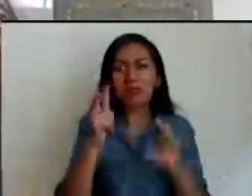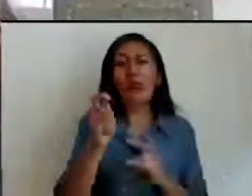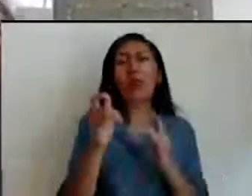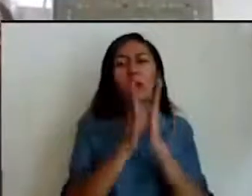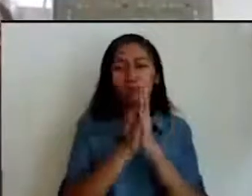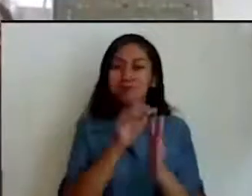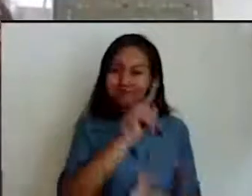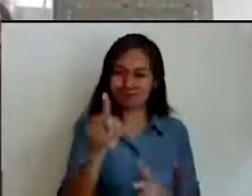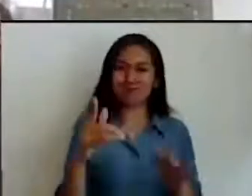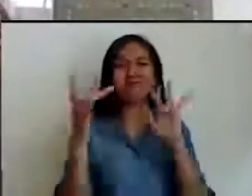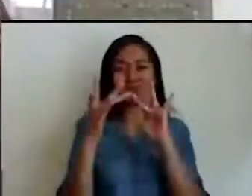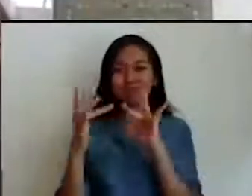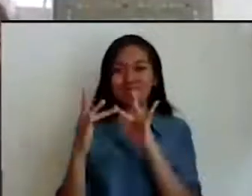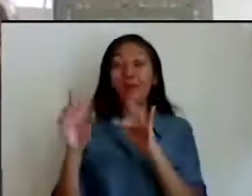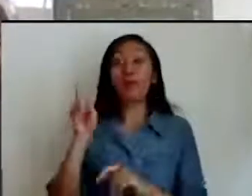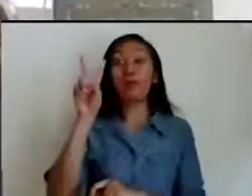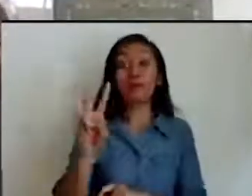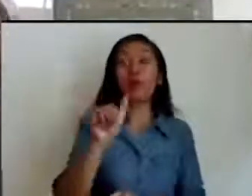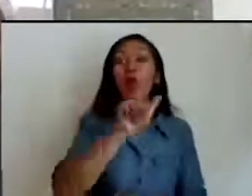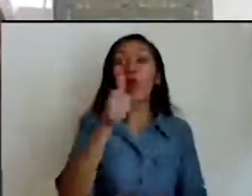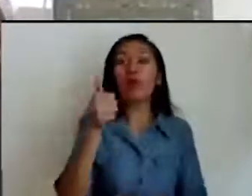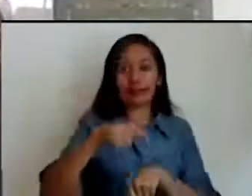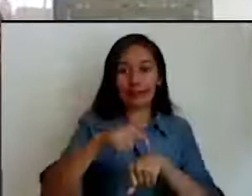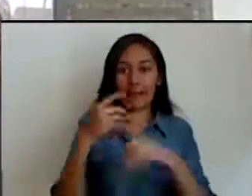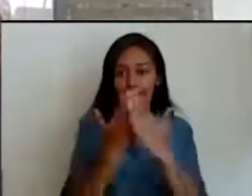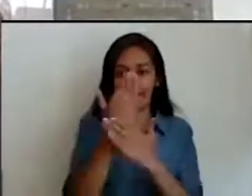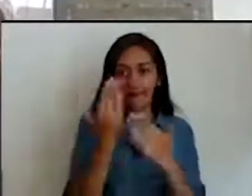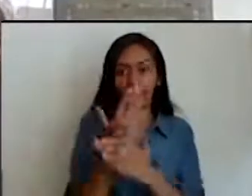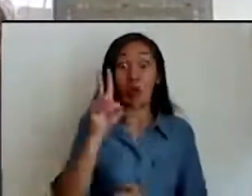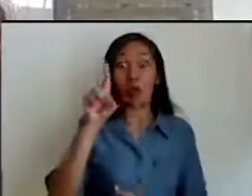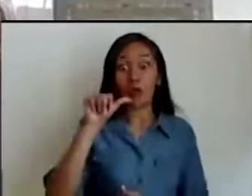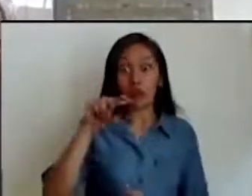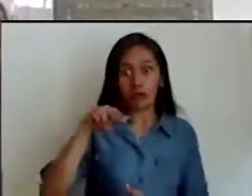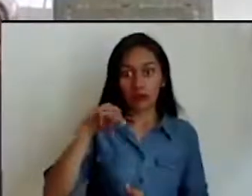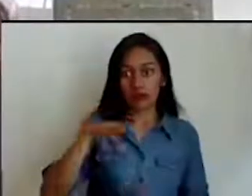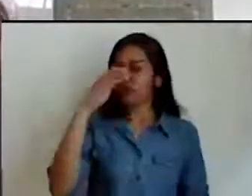mañana. Recuerden que la UNAM no se detiene y estaremos aquí con ustedes